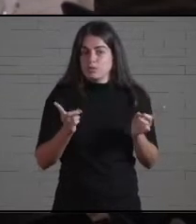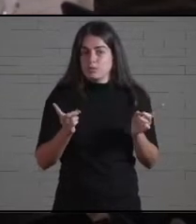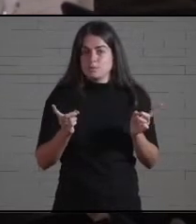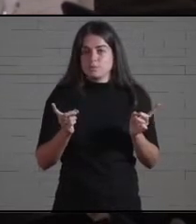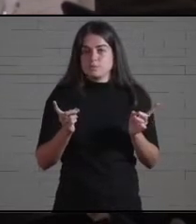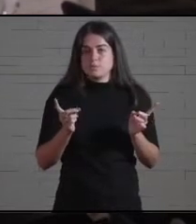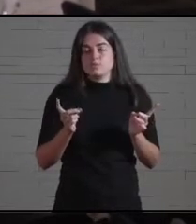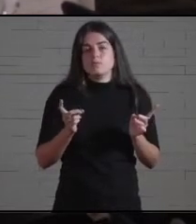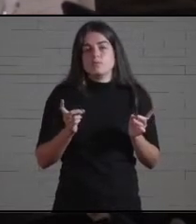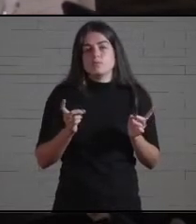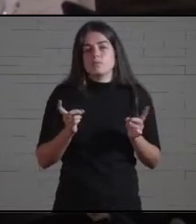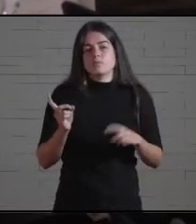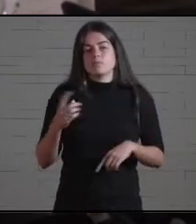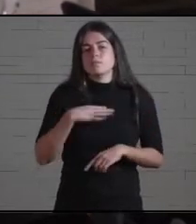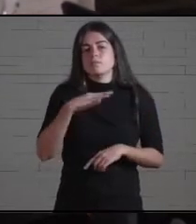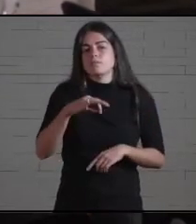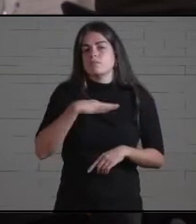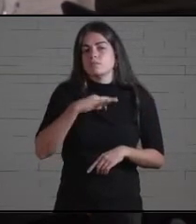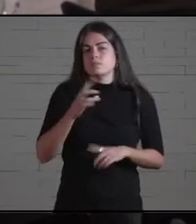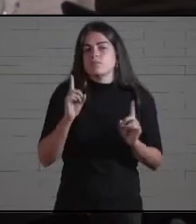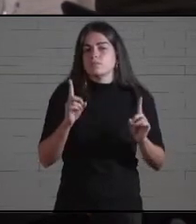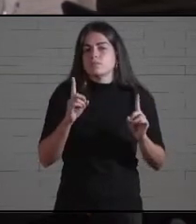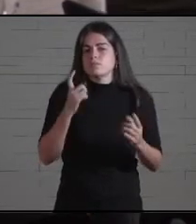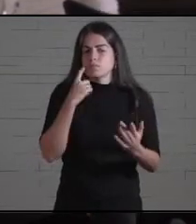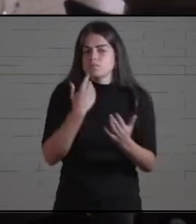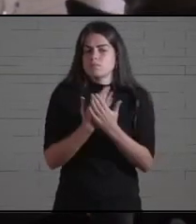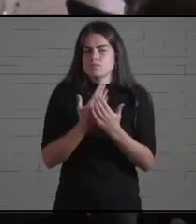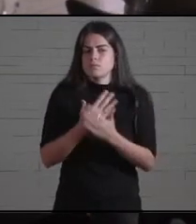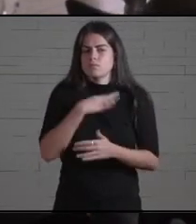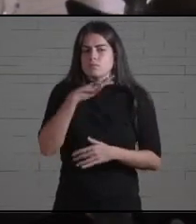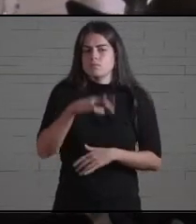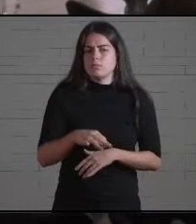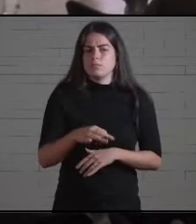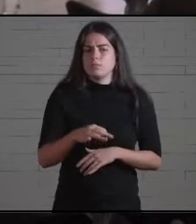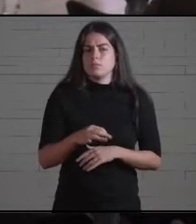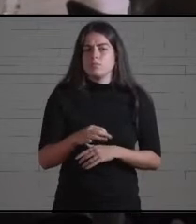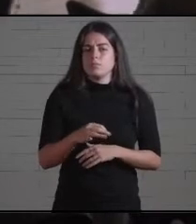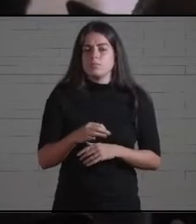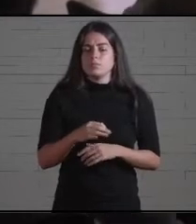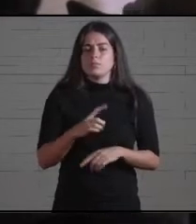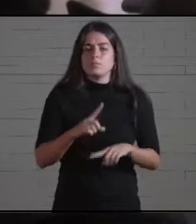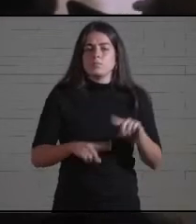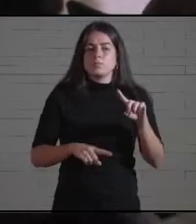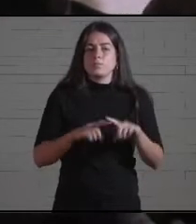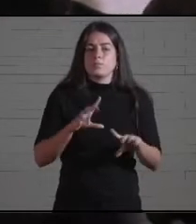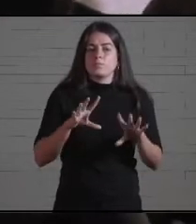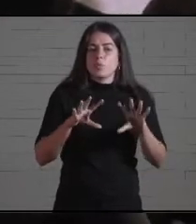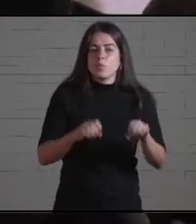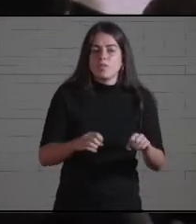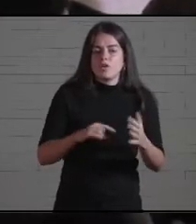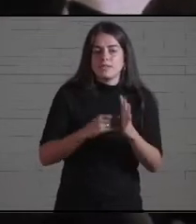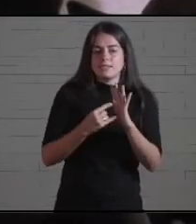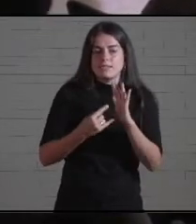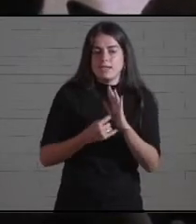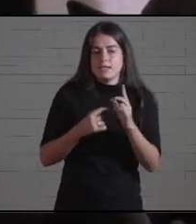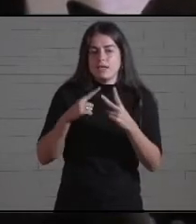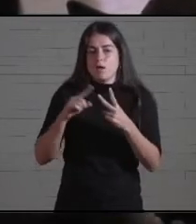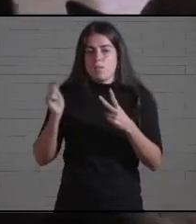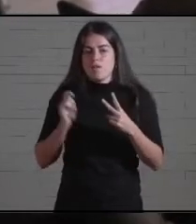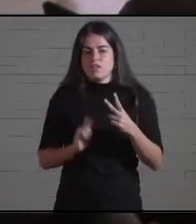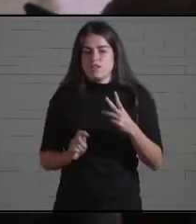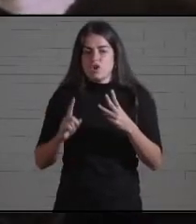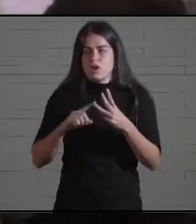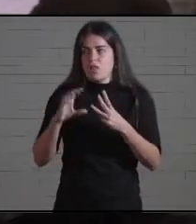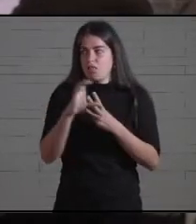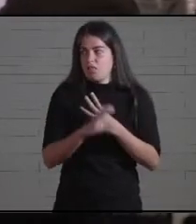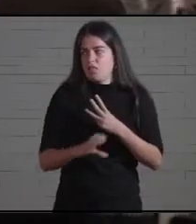se posibilita y es factible en las ocupaciones técnicas, profesionales,